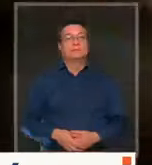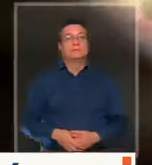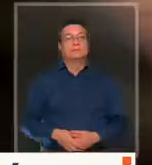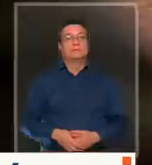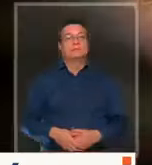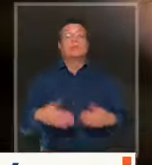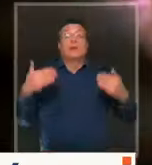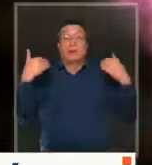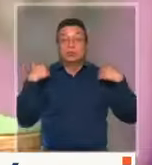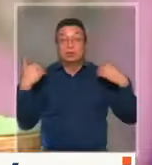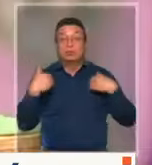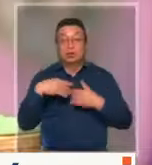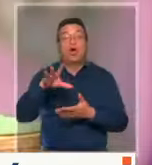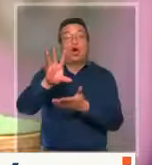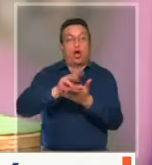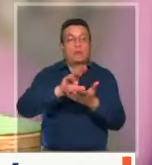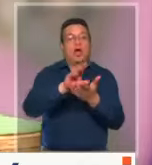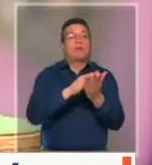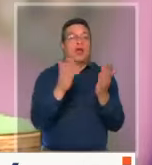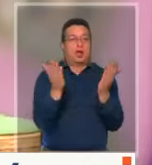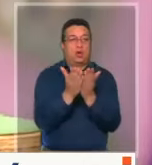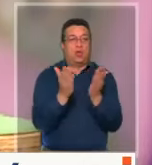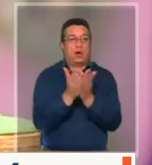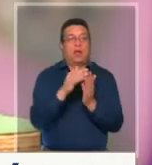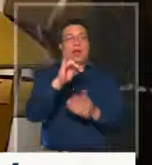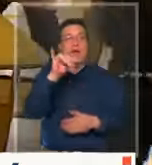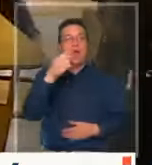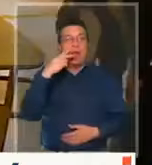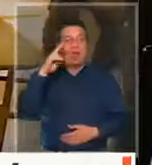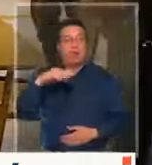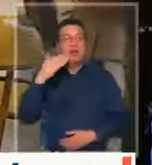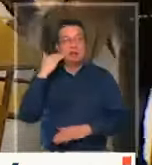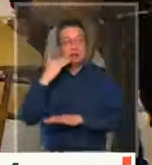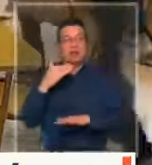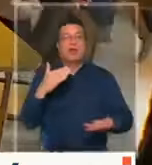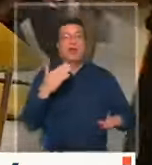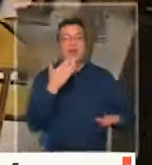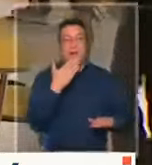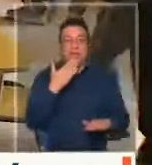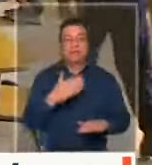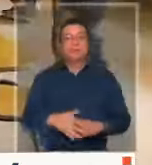Simulacros que también han replicado en colegios y jardines infantiles.